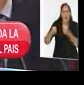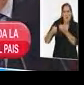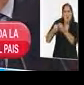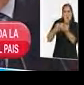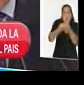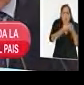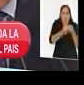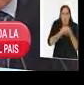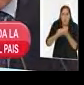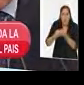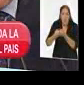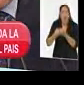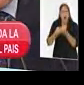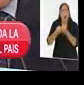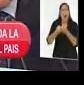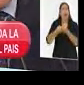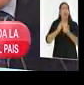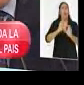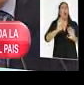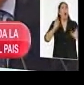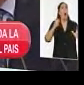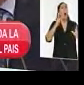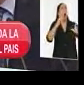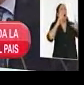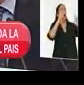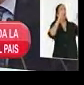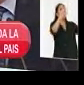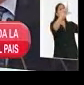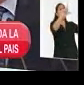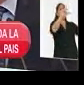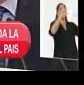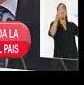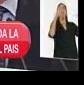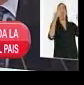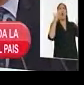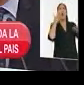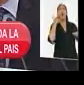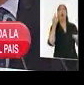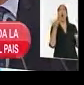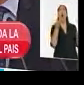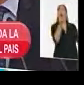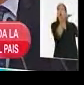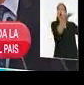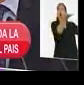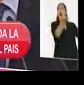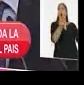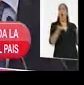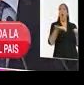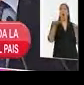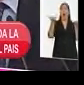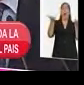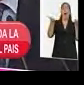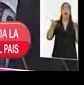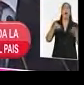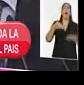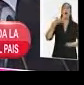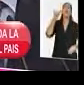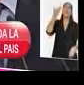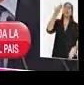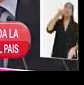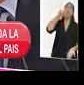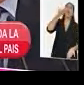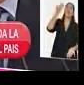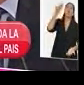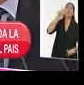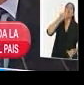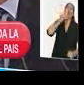No creo que lo sea, ¿eh? Me parece que acá hay que dejar de plantear catástrofes. No lo es ni en esta, ni es una catástrofe para la